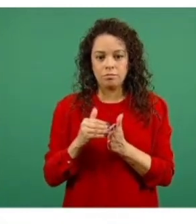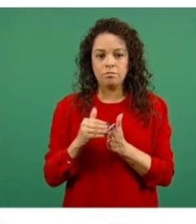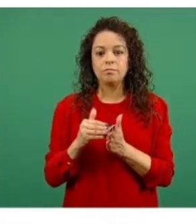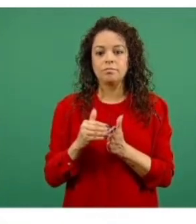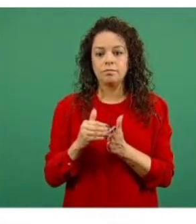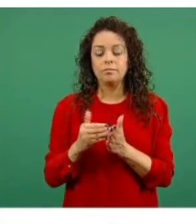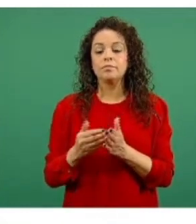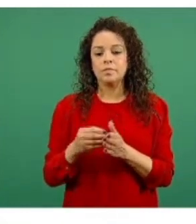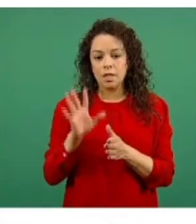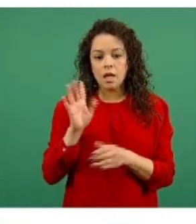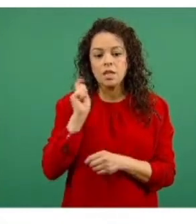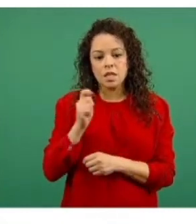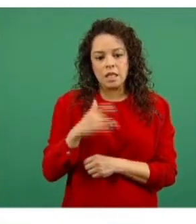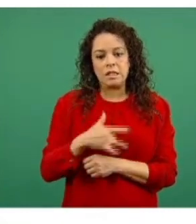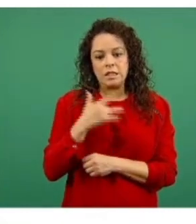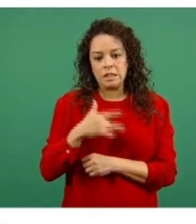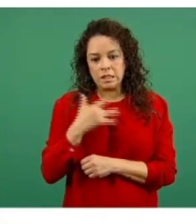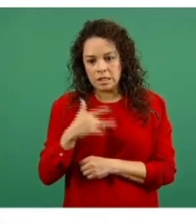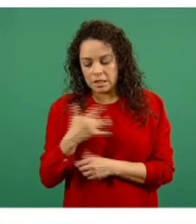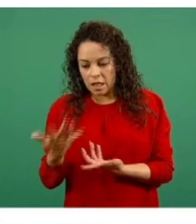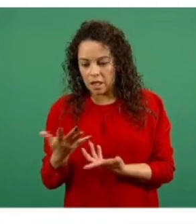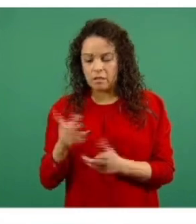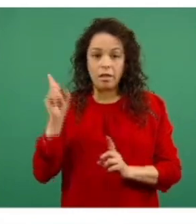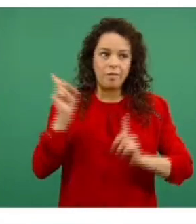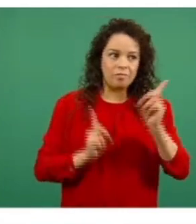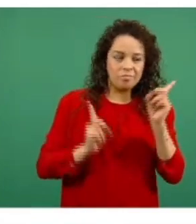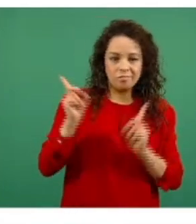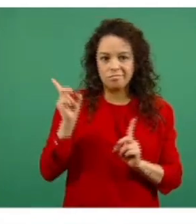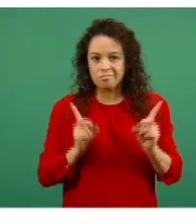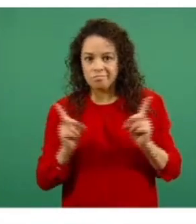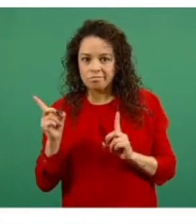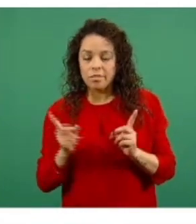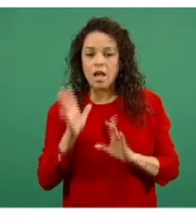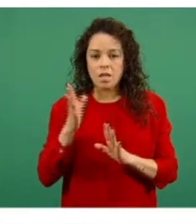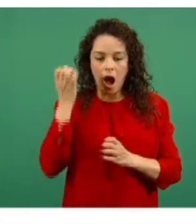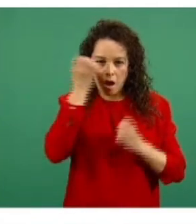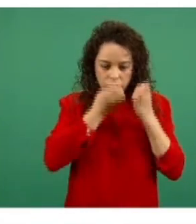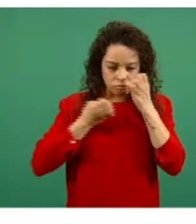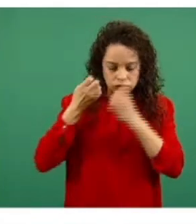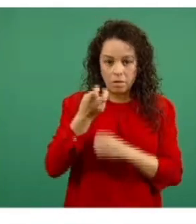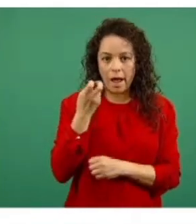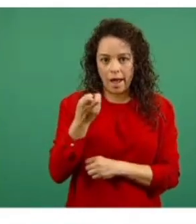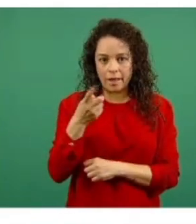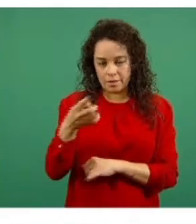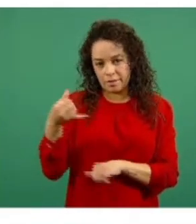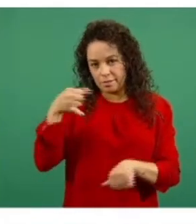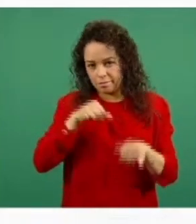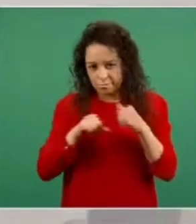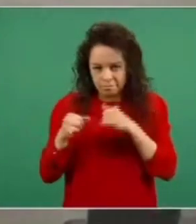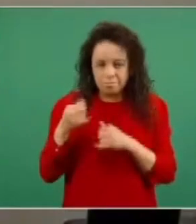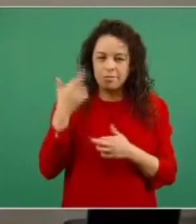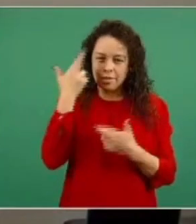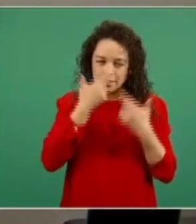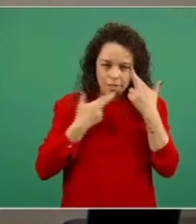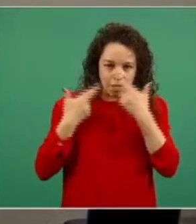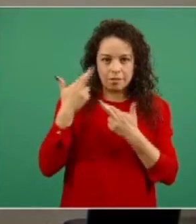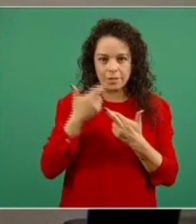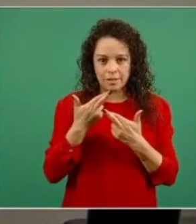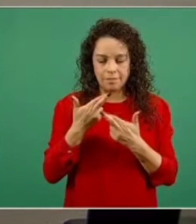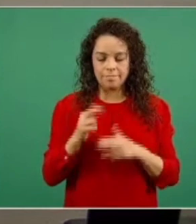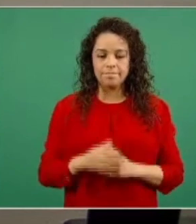han presentado síntomas, cuadros sospechosos de COVID, y se les ha estudiado en estos estudios epidemiológicos. La siguiente, por favor.